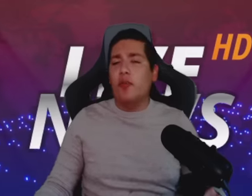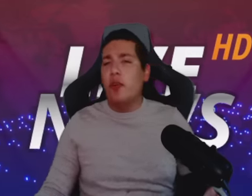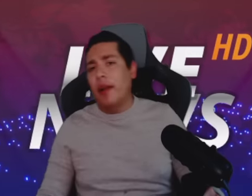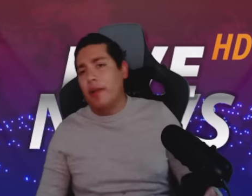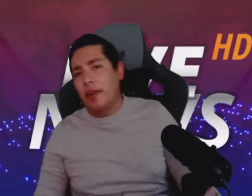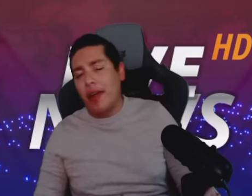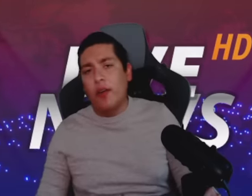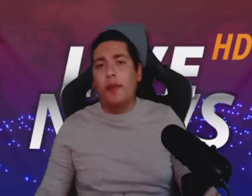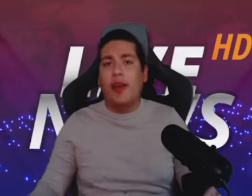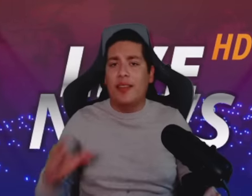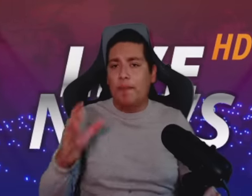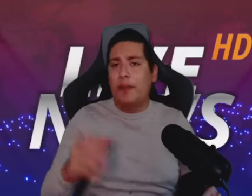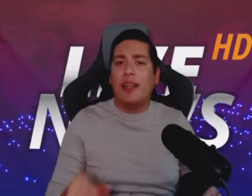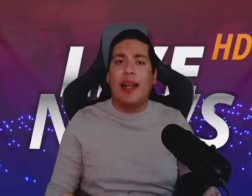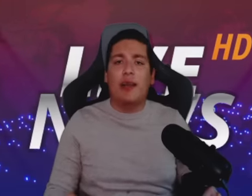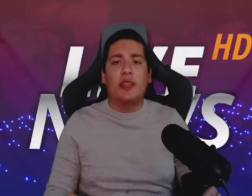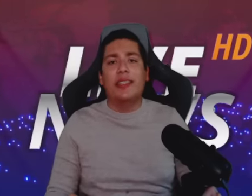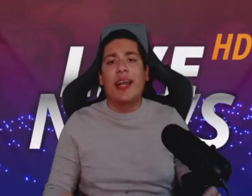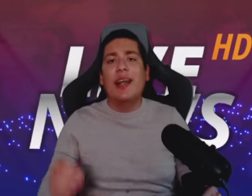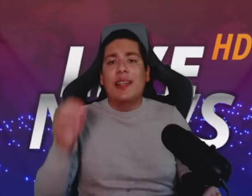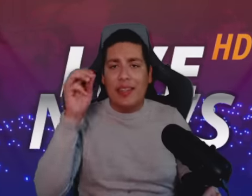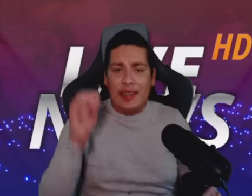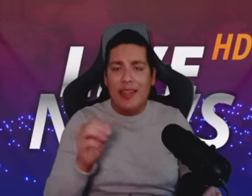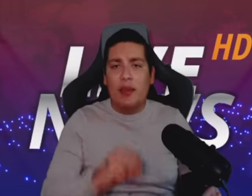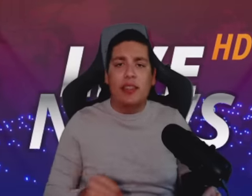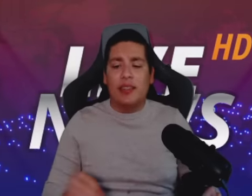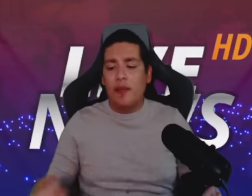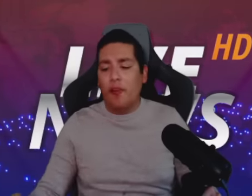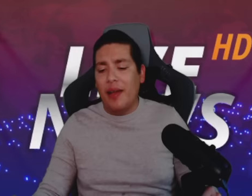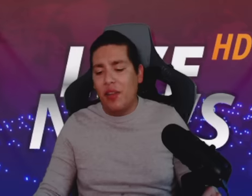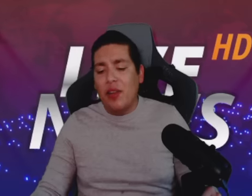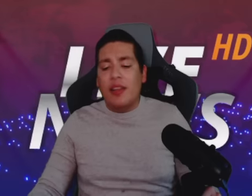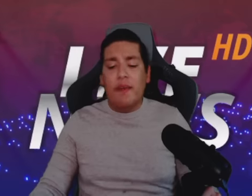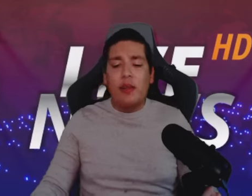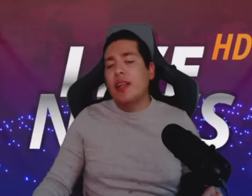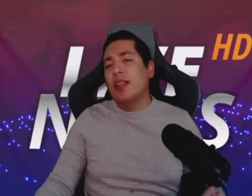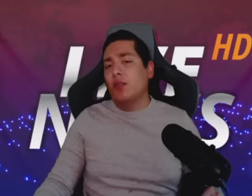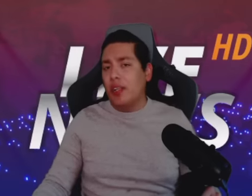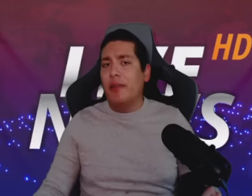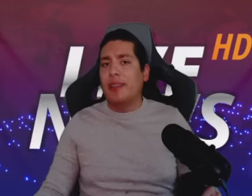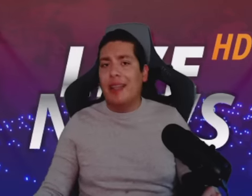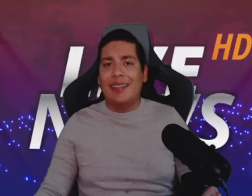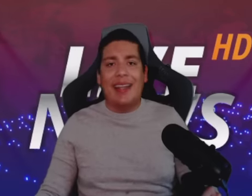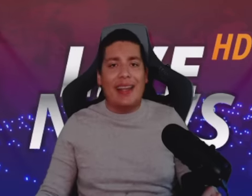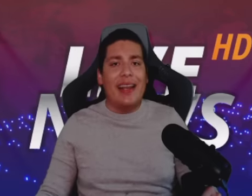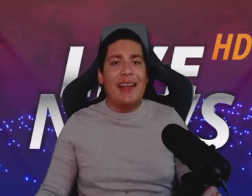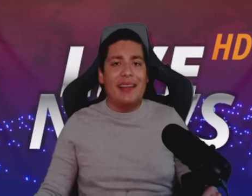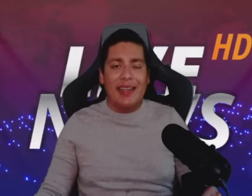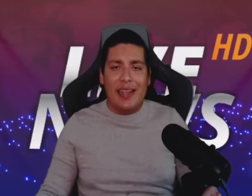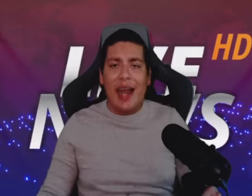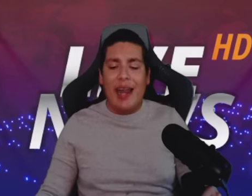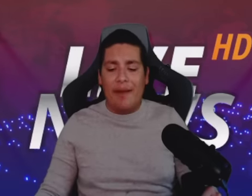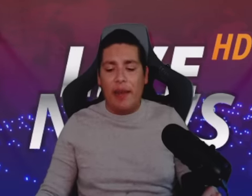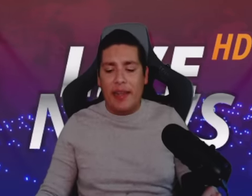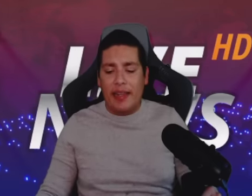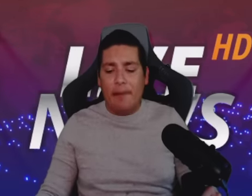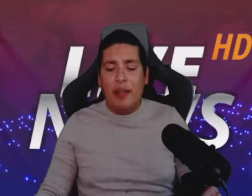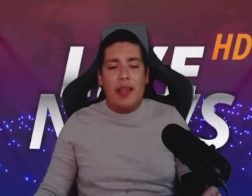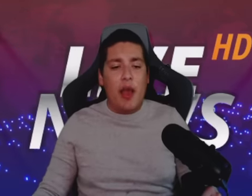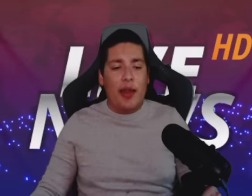aquí conmigo para averiguarlo pero antes de pasar a la noticia si a ti te gusta estar informado te invito que te suscribas a este canal y le des click a la